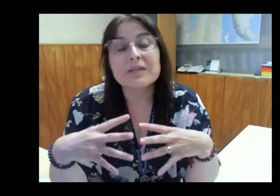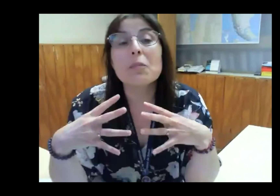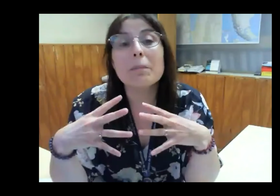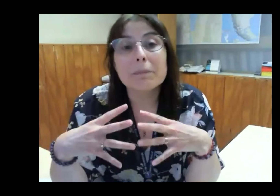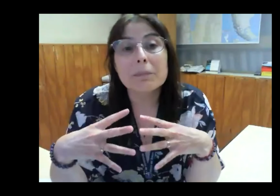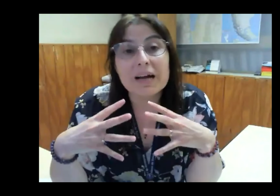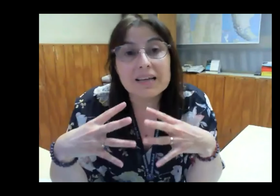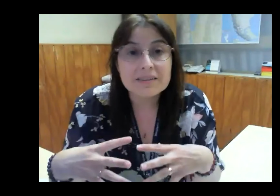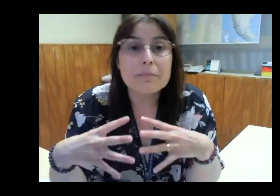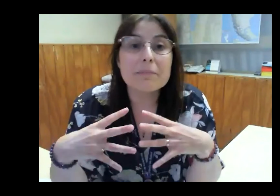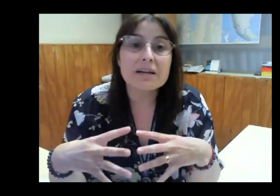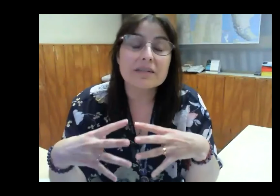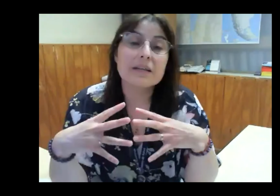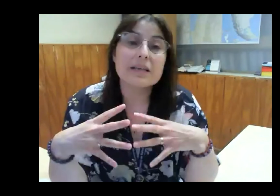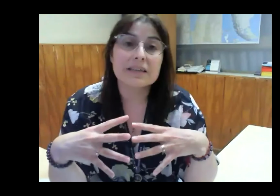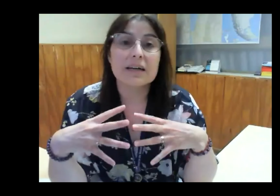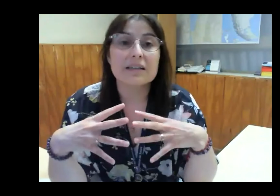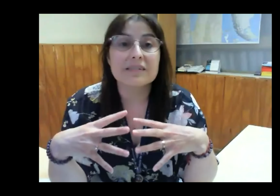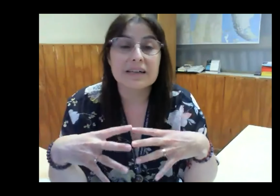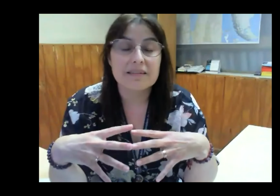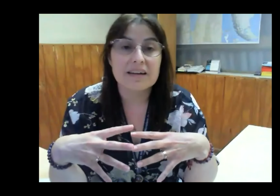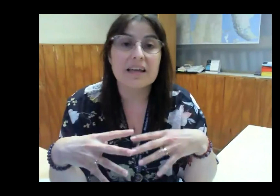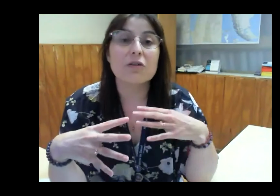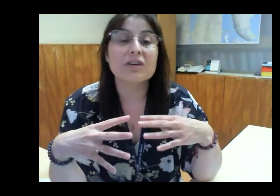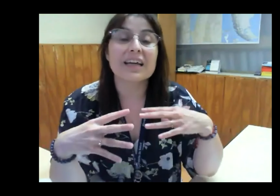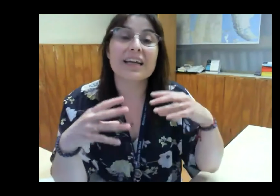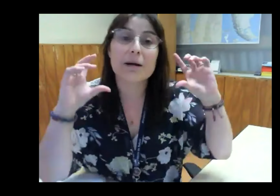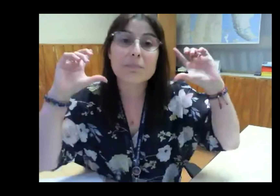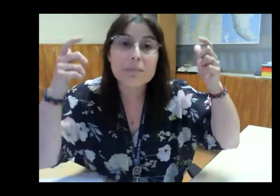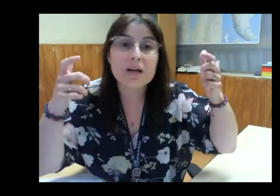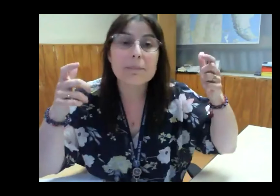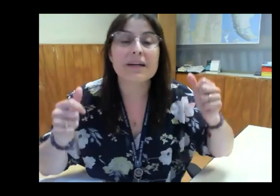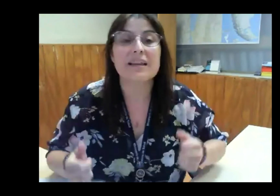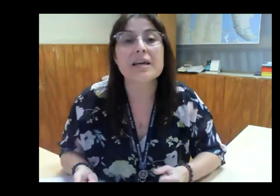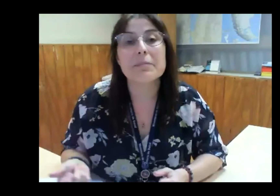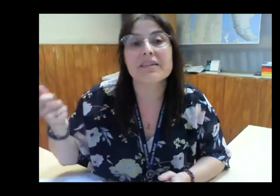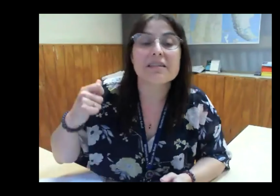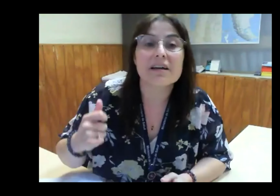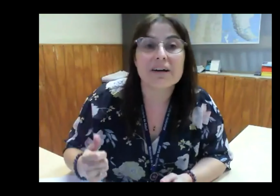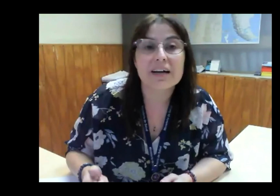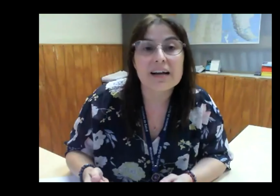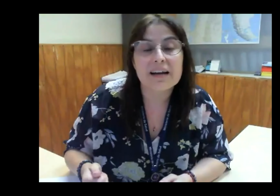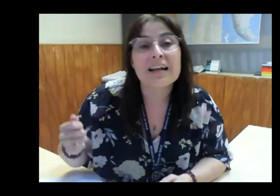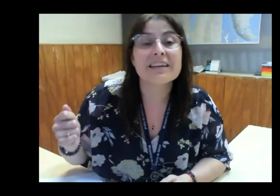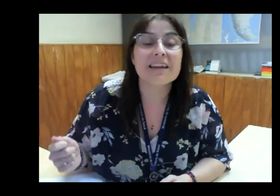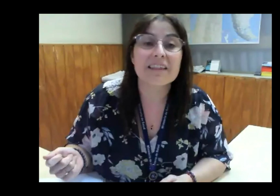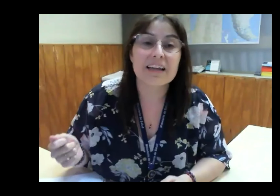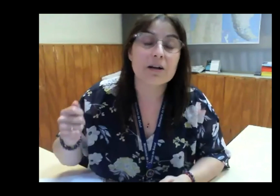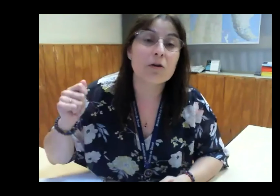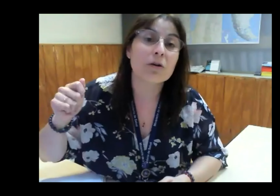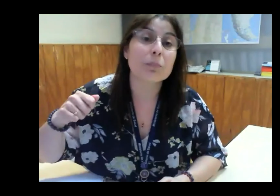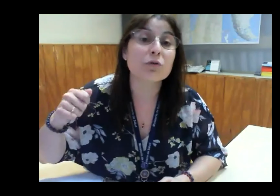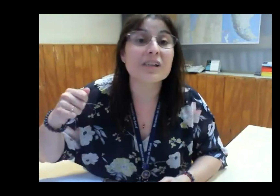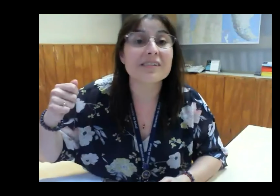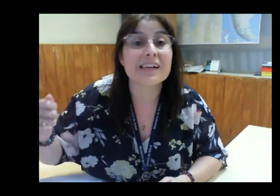sistema, sino países más resilientes a desastres, y donde cambiemos el paradigma de trabajar